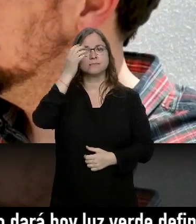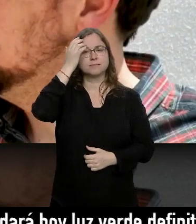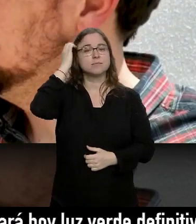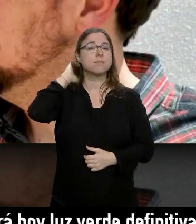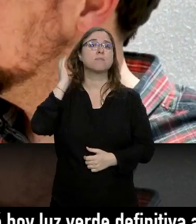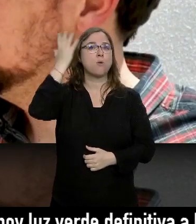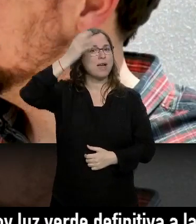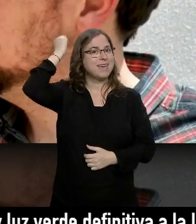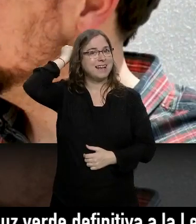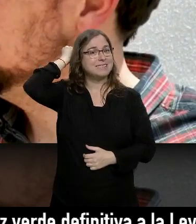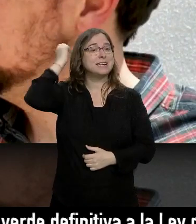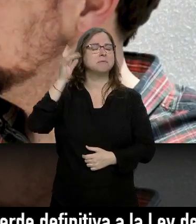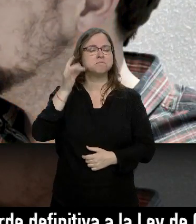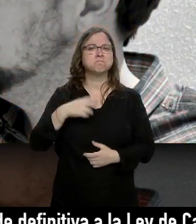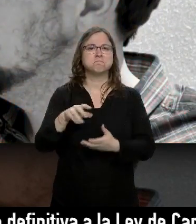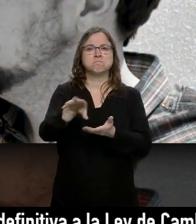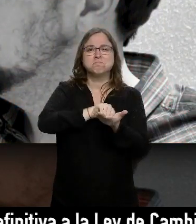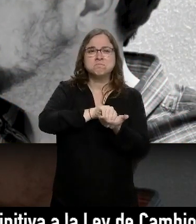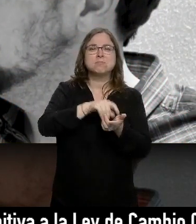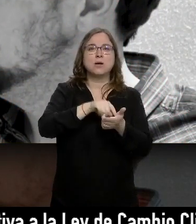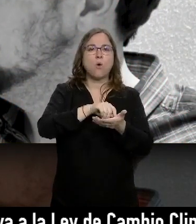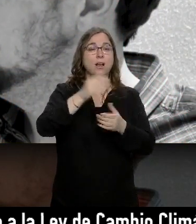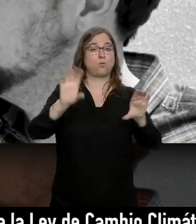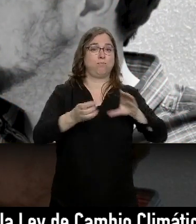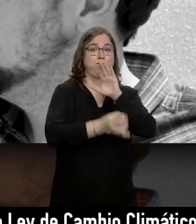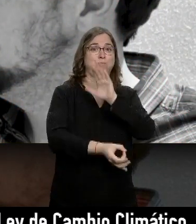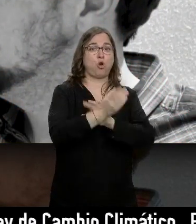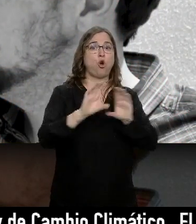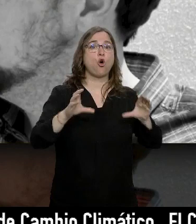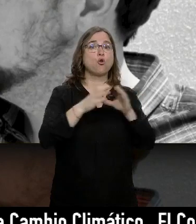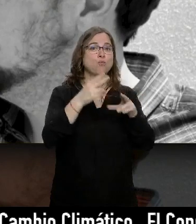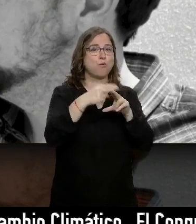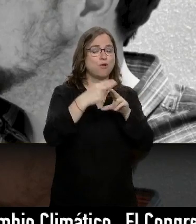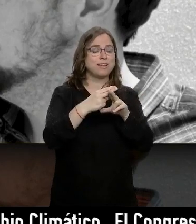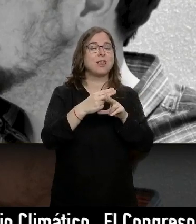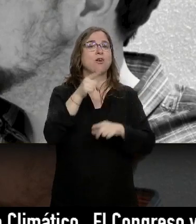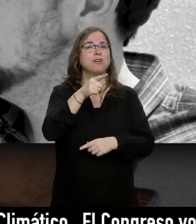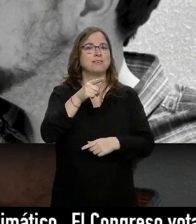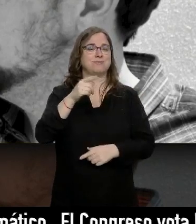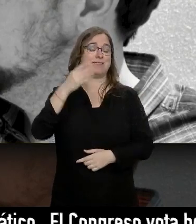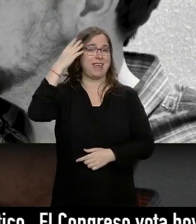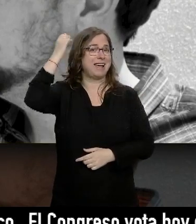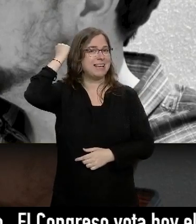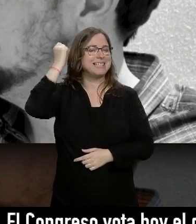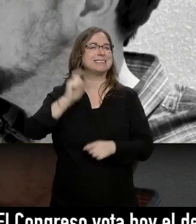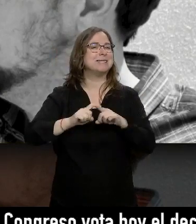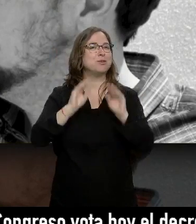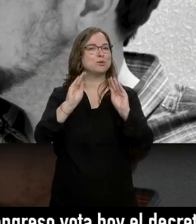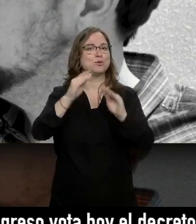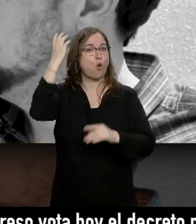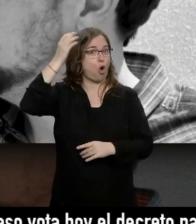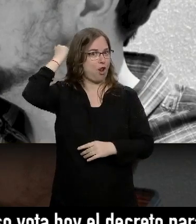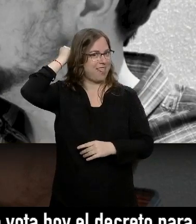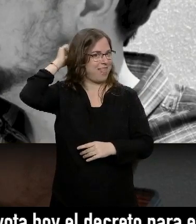Pablo Iglesias recogió esa inquietud social en un partido político. Iglesias se dio a conocer como líder de Podemos con su característica